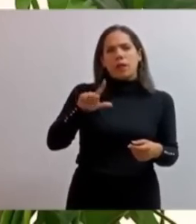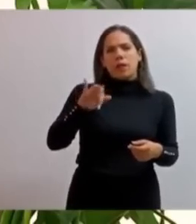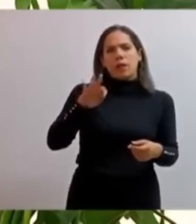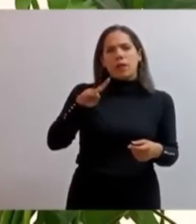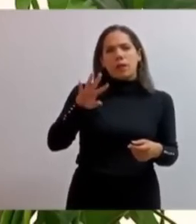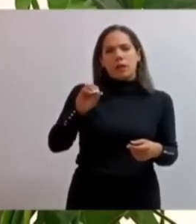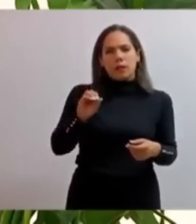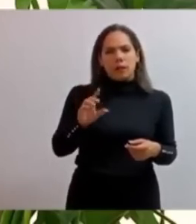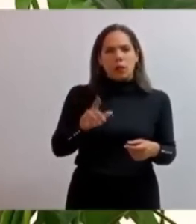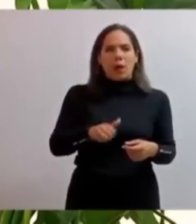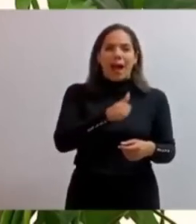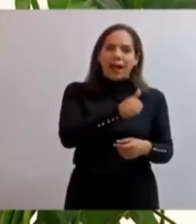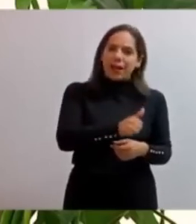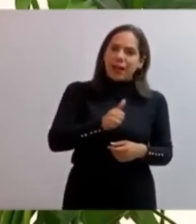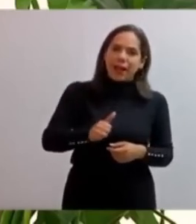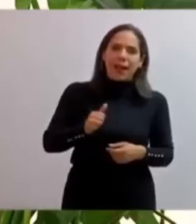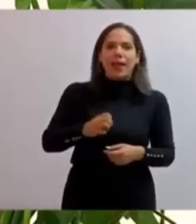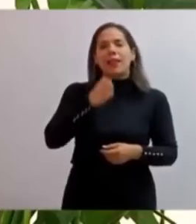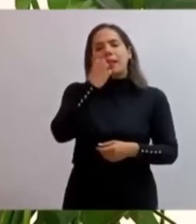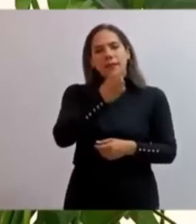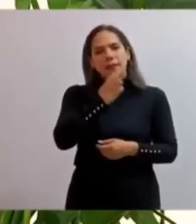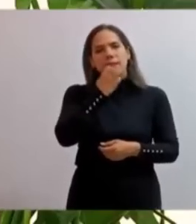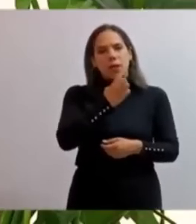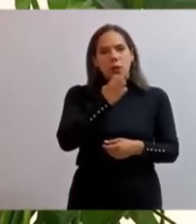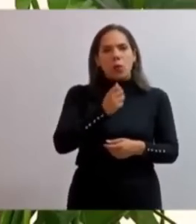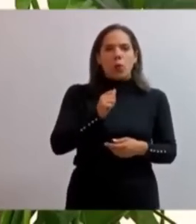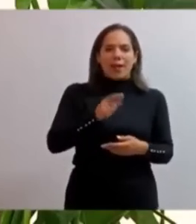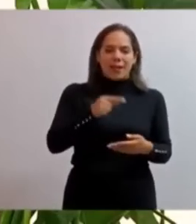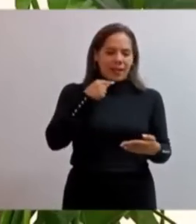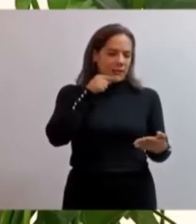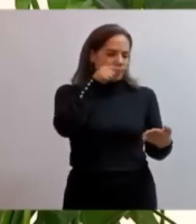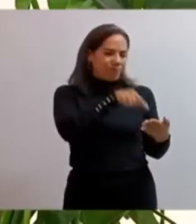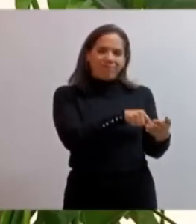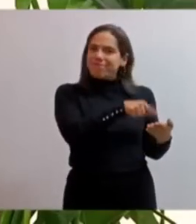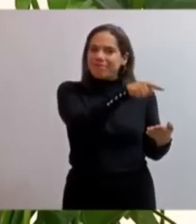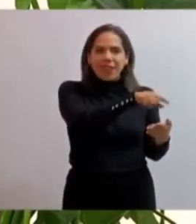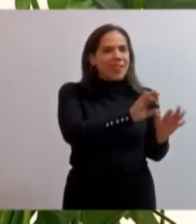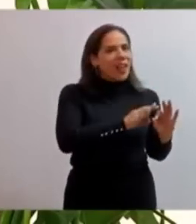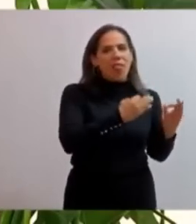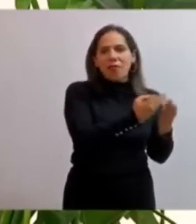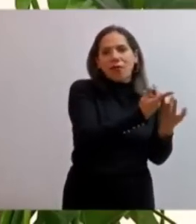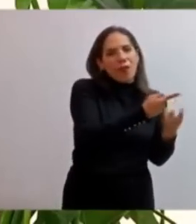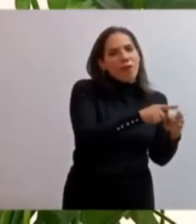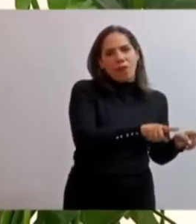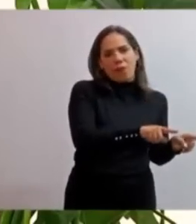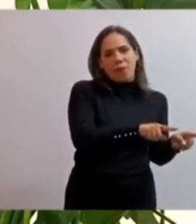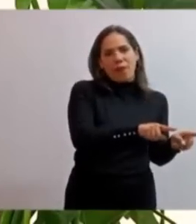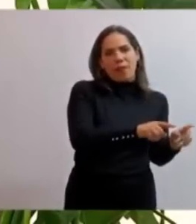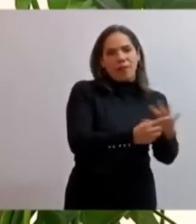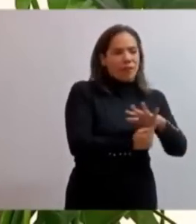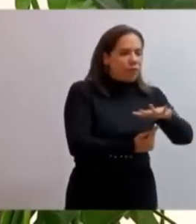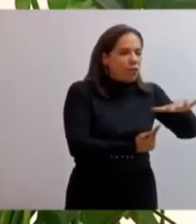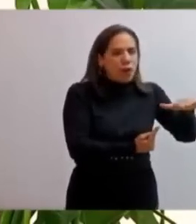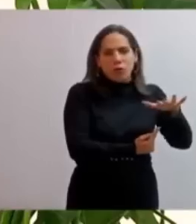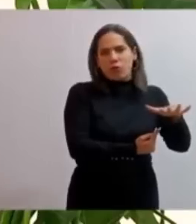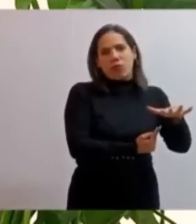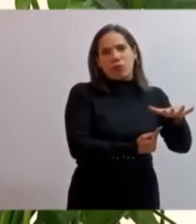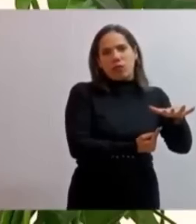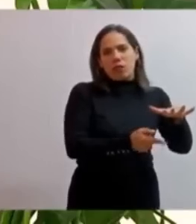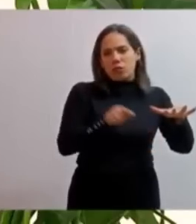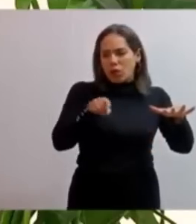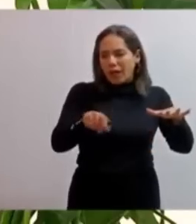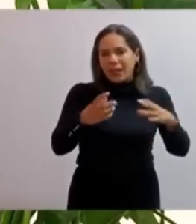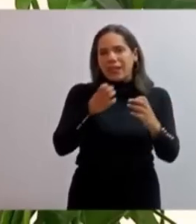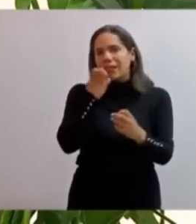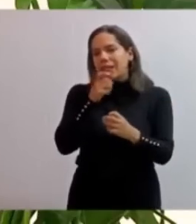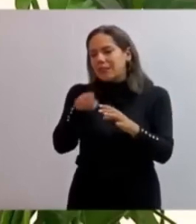cada escuela está marcada también por estudiantes que tienen condiciones particulares. Oye,